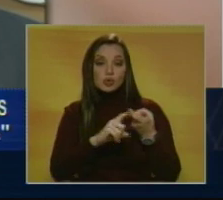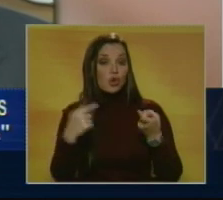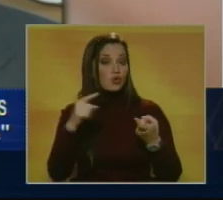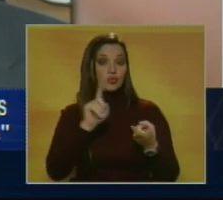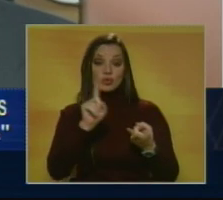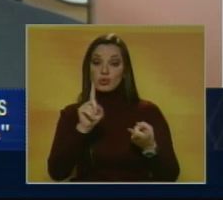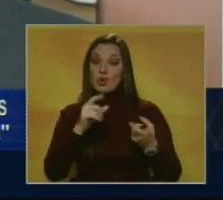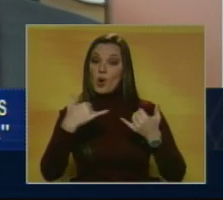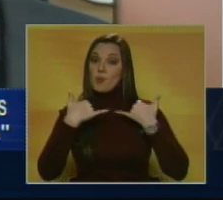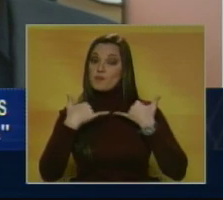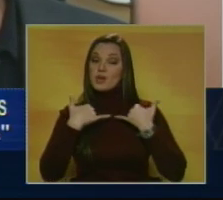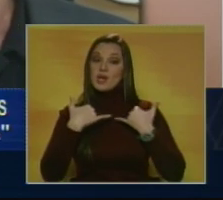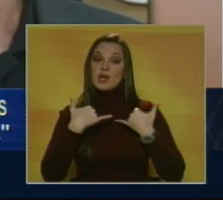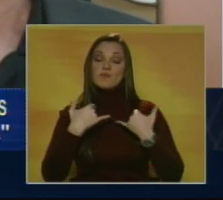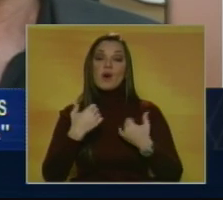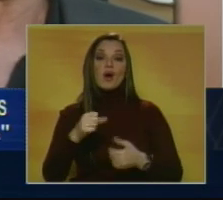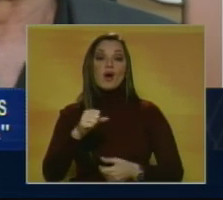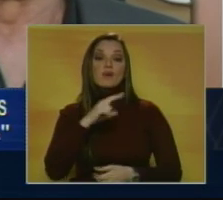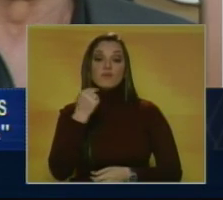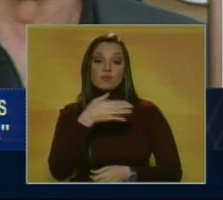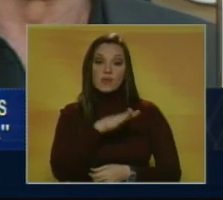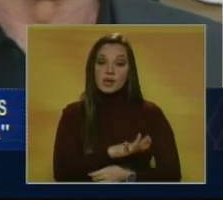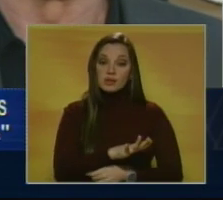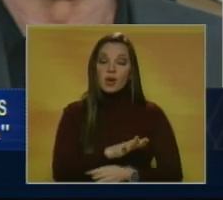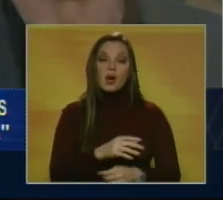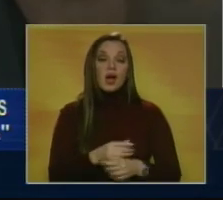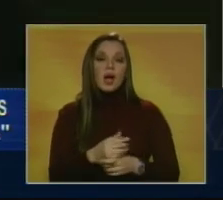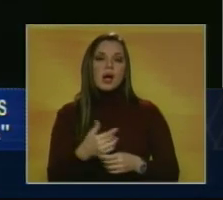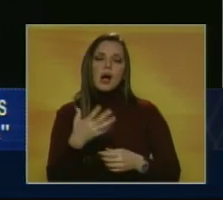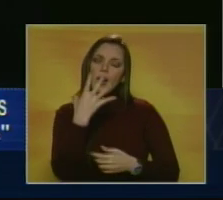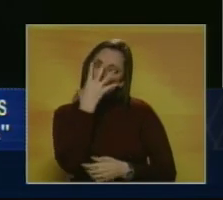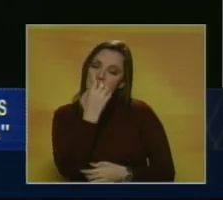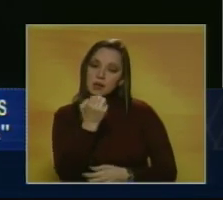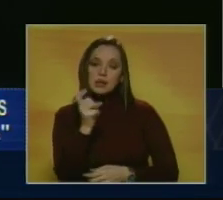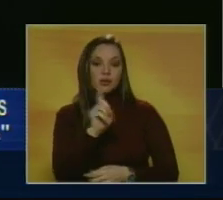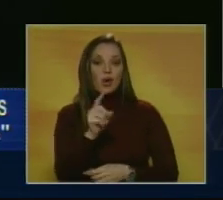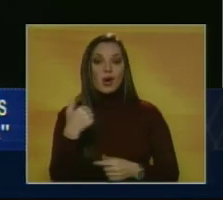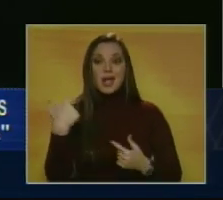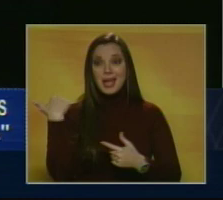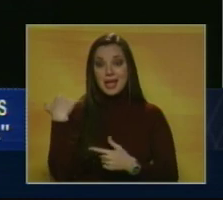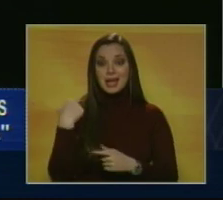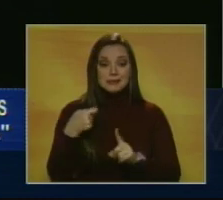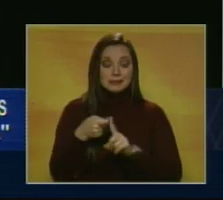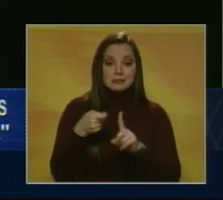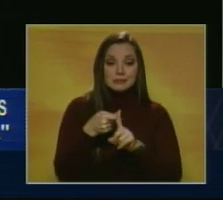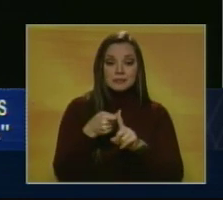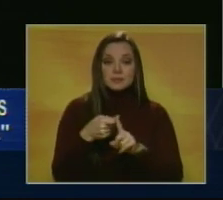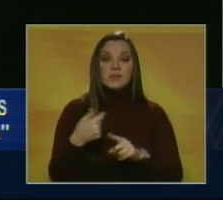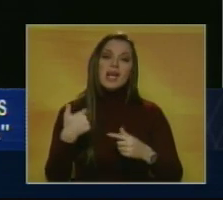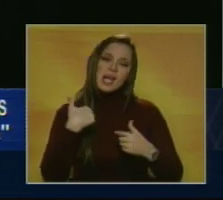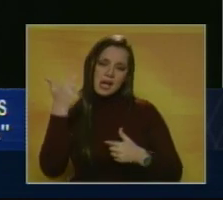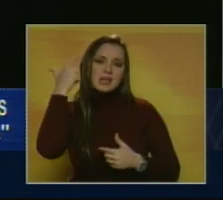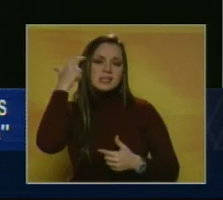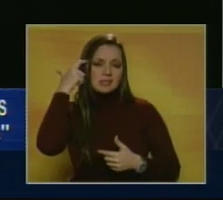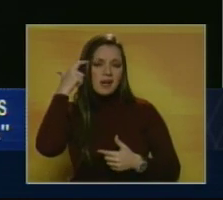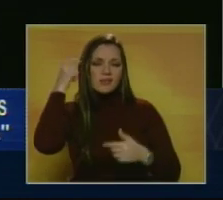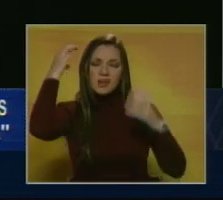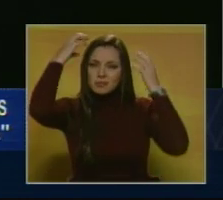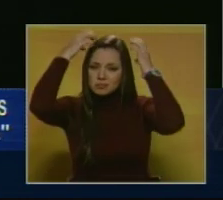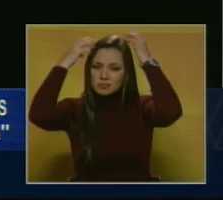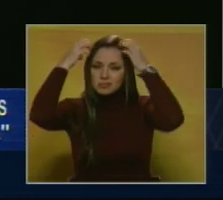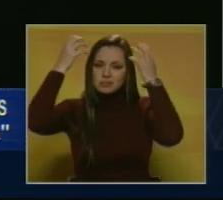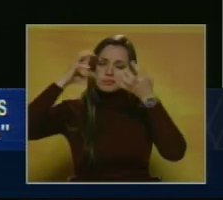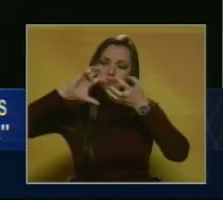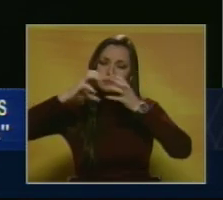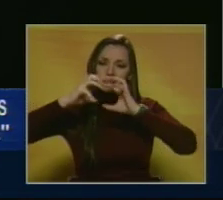suicidó por depresión, sino por paranoia. Según ella, Robin sabía que a causa de su enfermedad